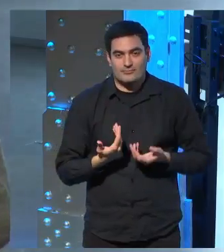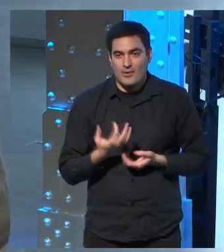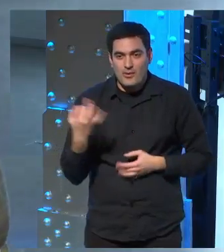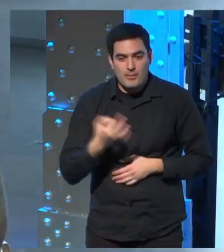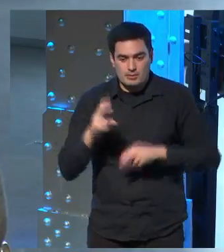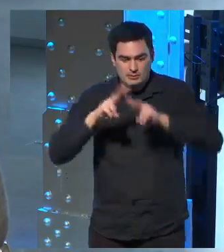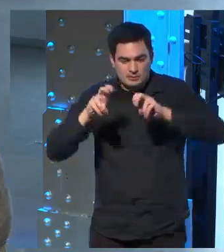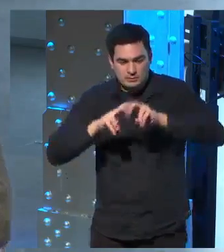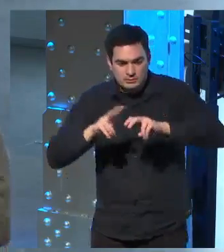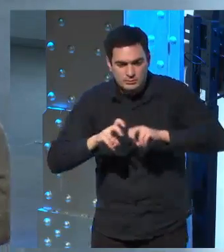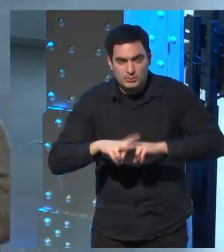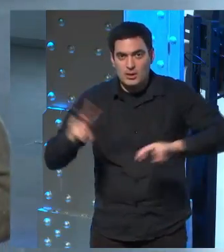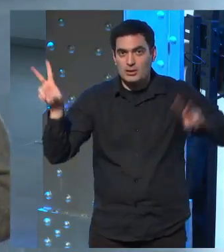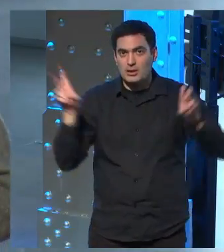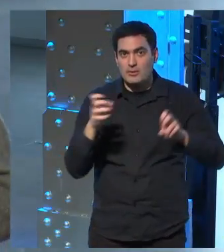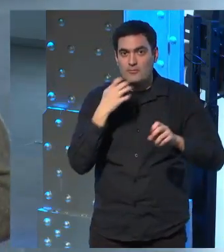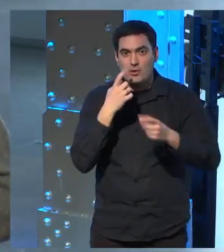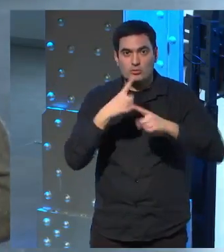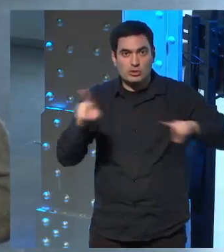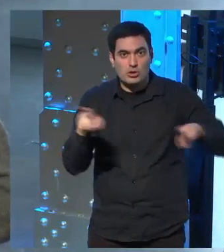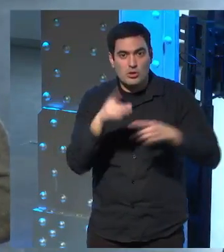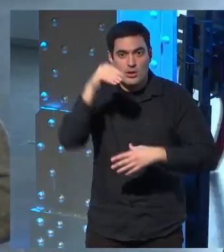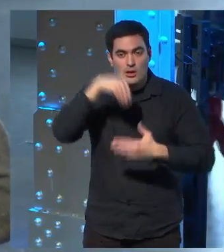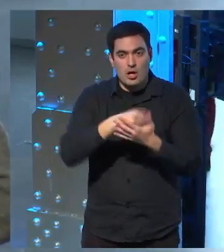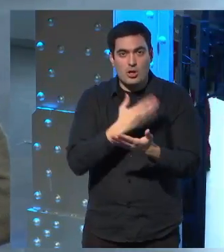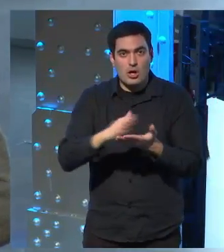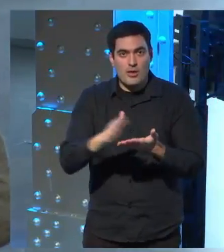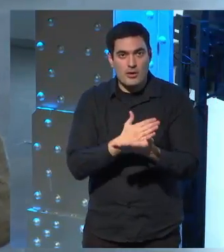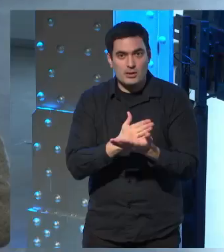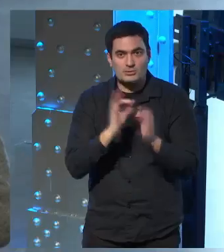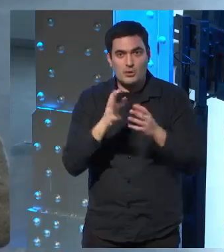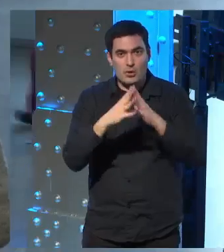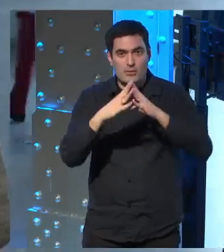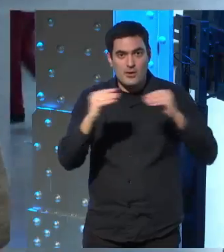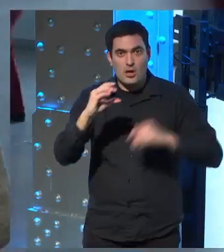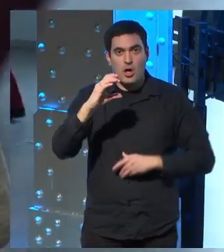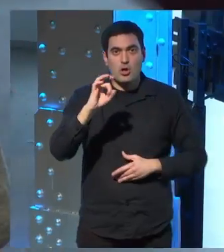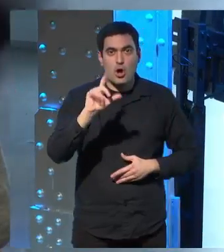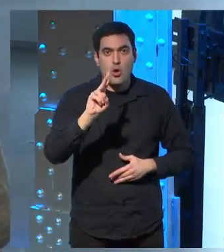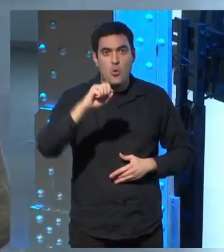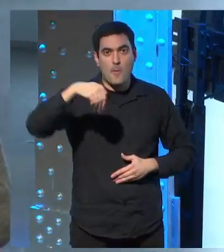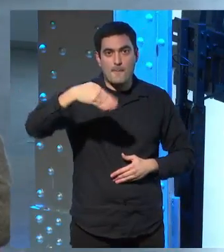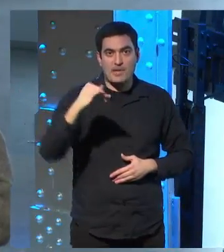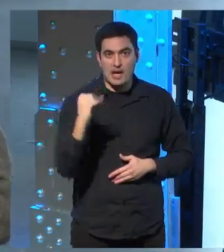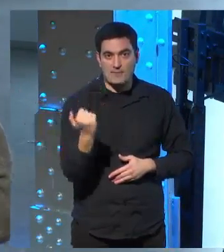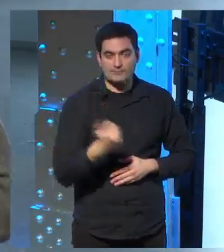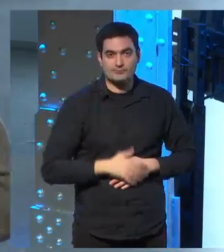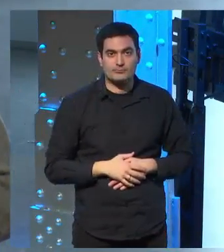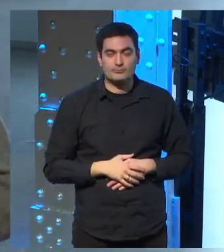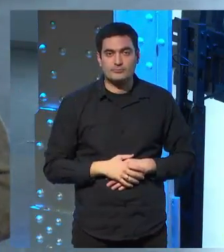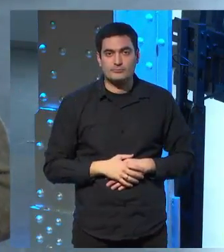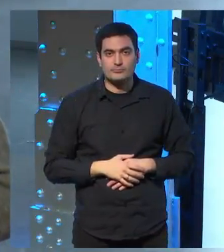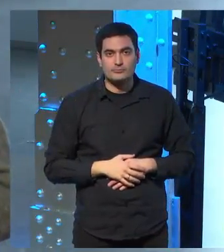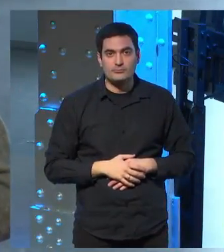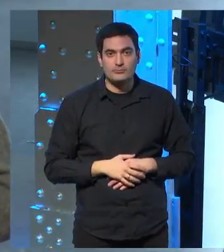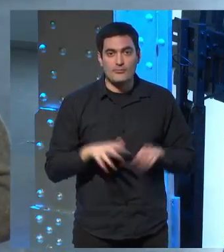haciendo investigaciones sobre etnomusicología en la colección de la Universidad de Columbia, ¿no? Y